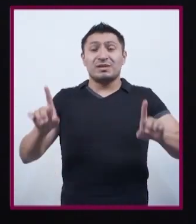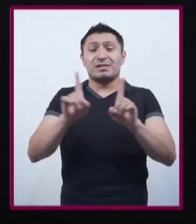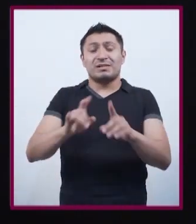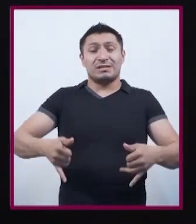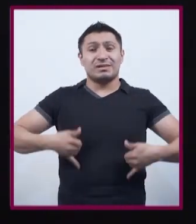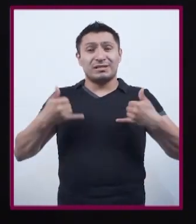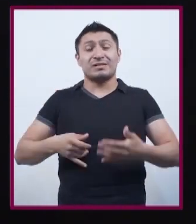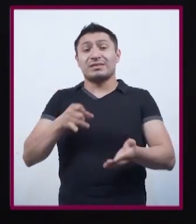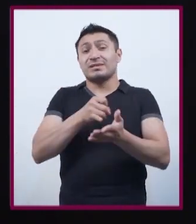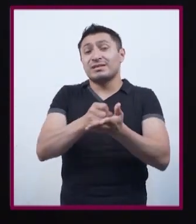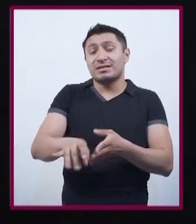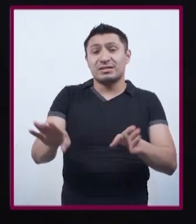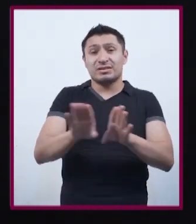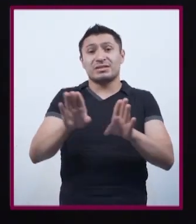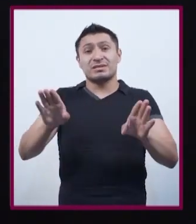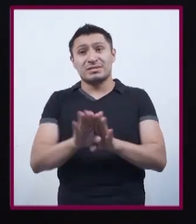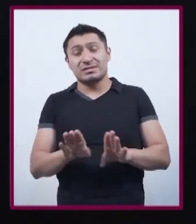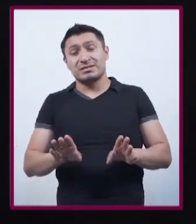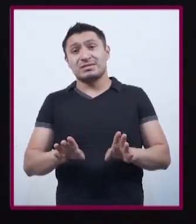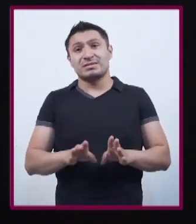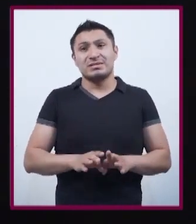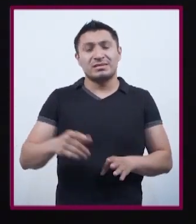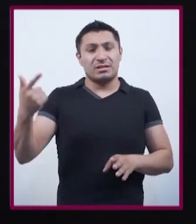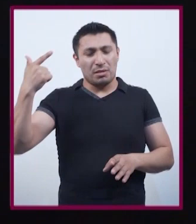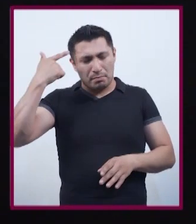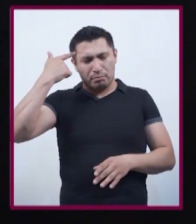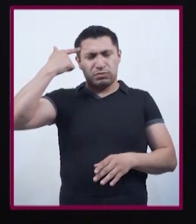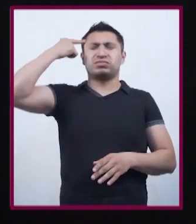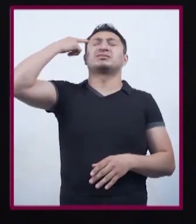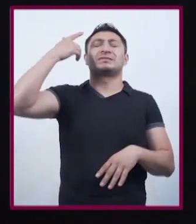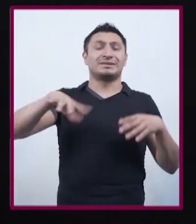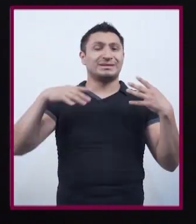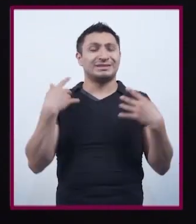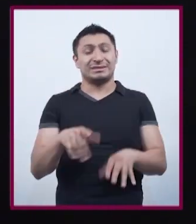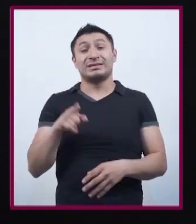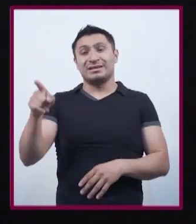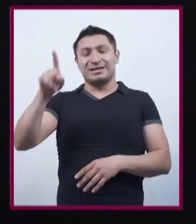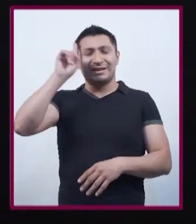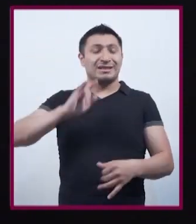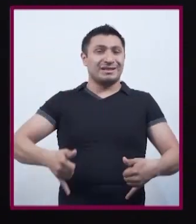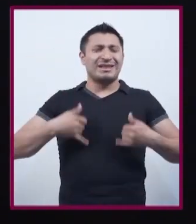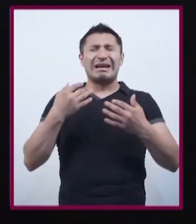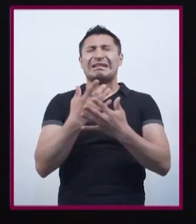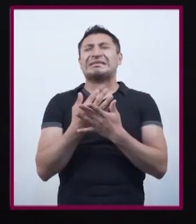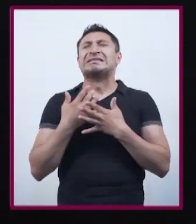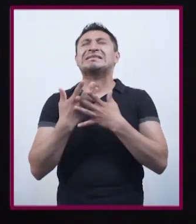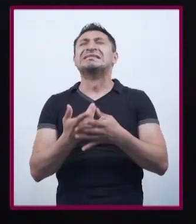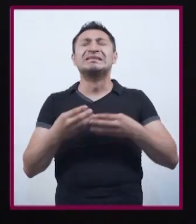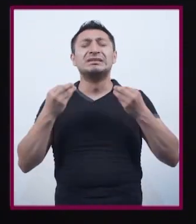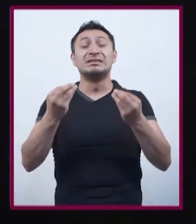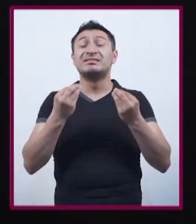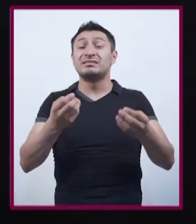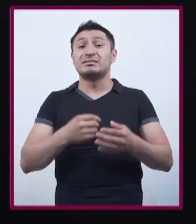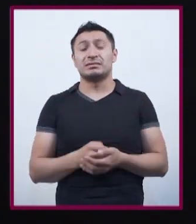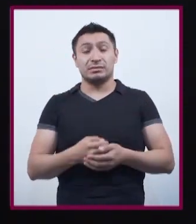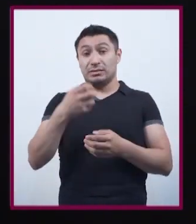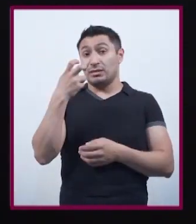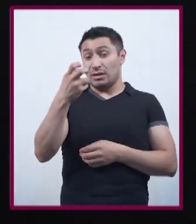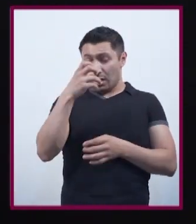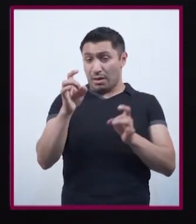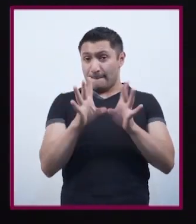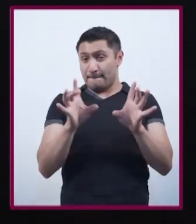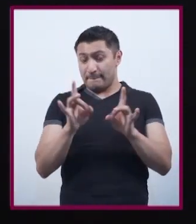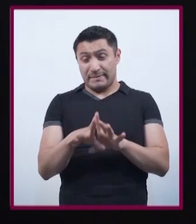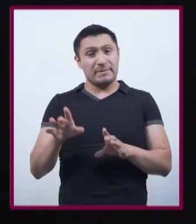durante aquella época el racismo era muy fuerte en toda América Latina. Además, su pareja de la juventud decidió atravesarse